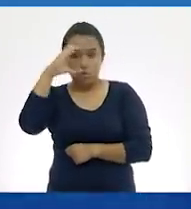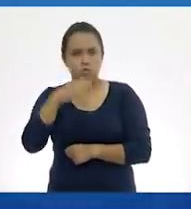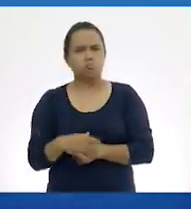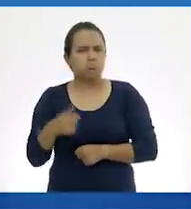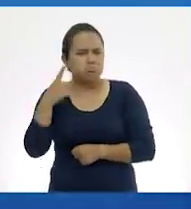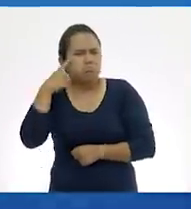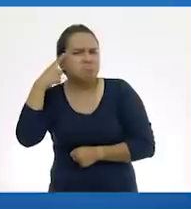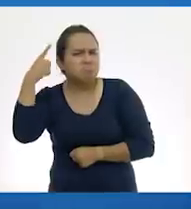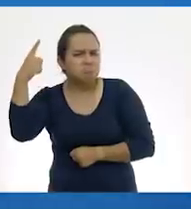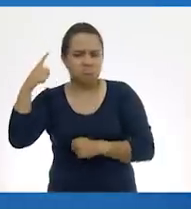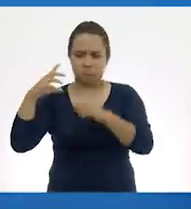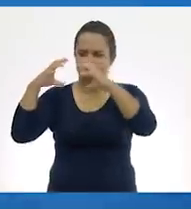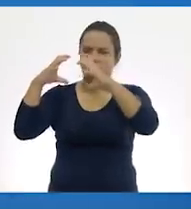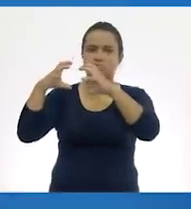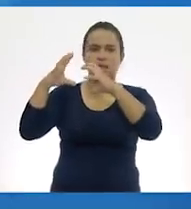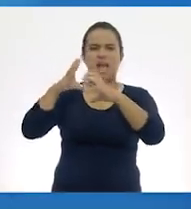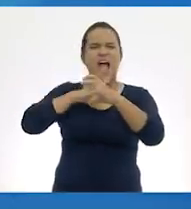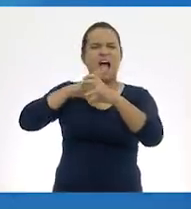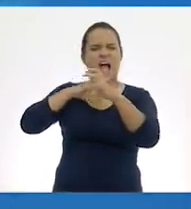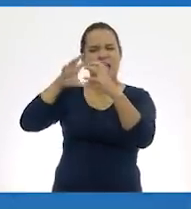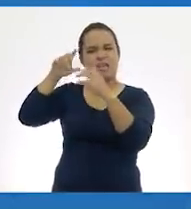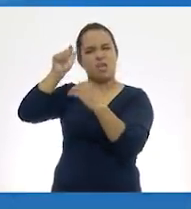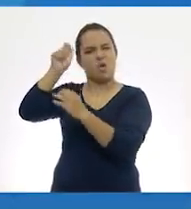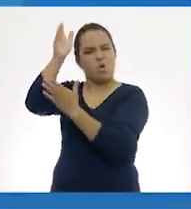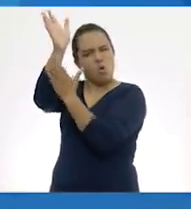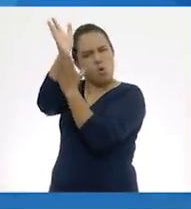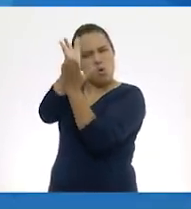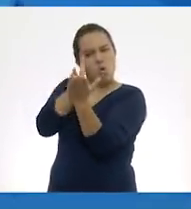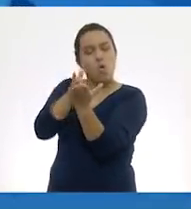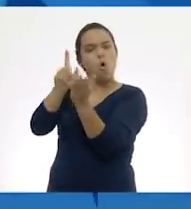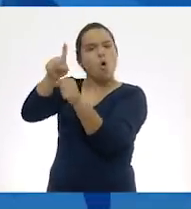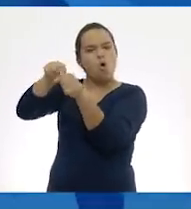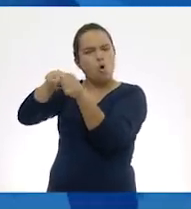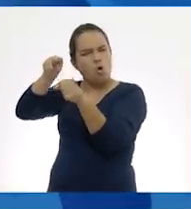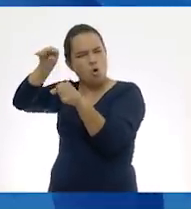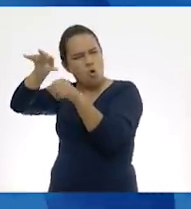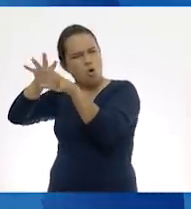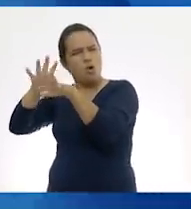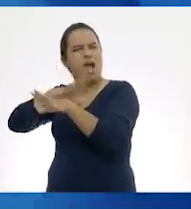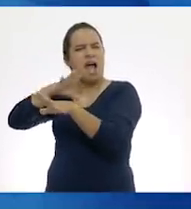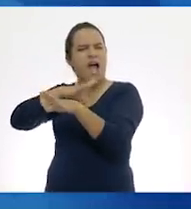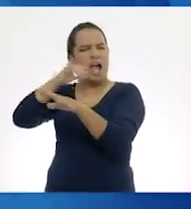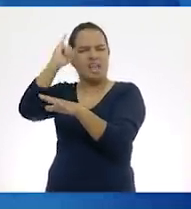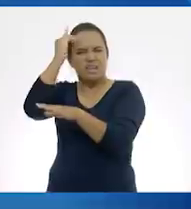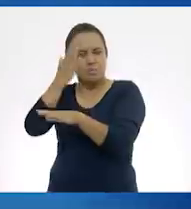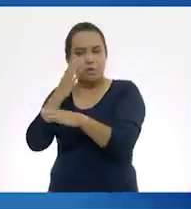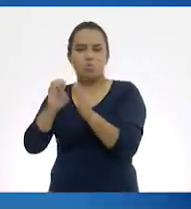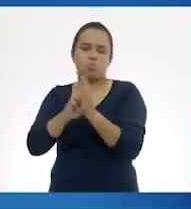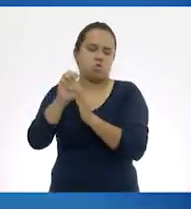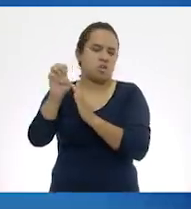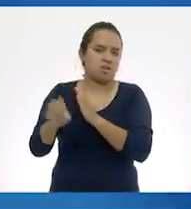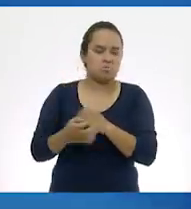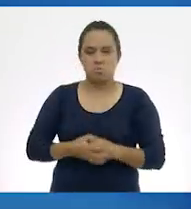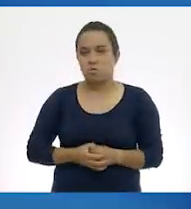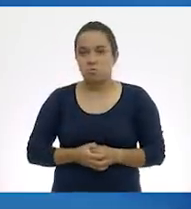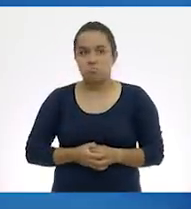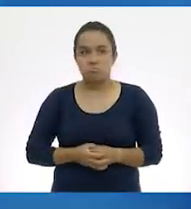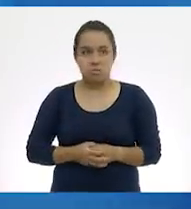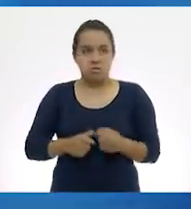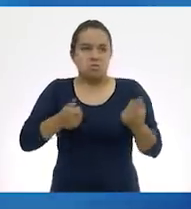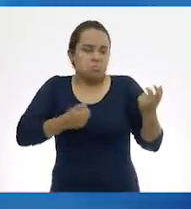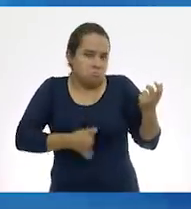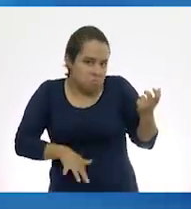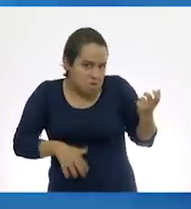dar cuenta, de un lado tiene muchos colores y tiene algunas imágenes por ahí como un